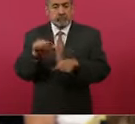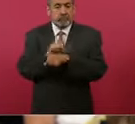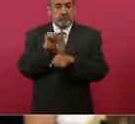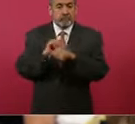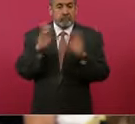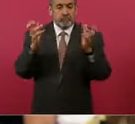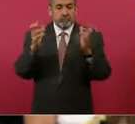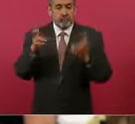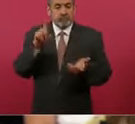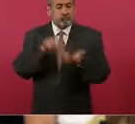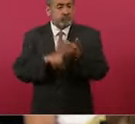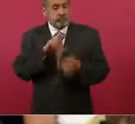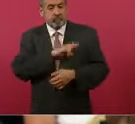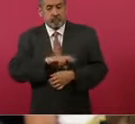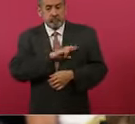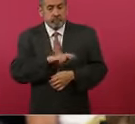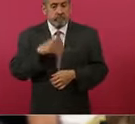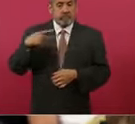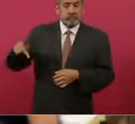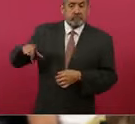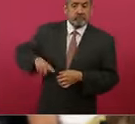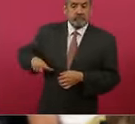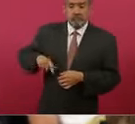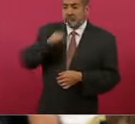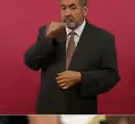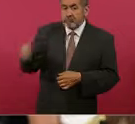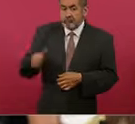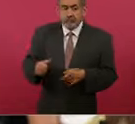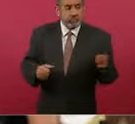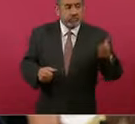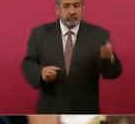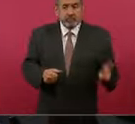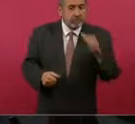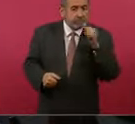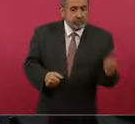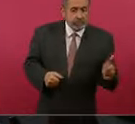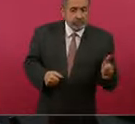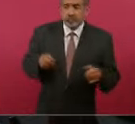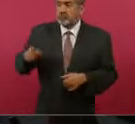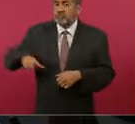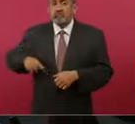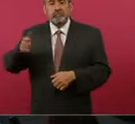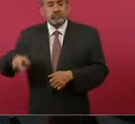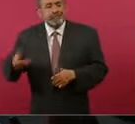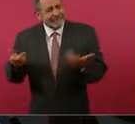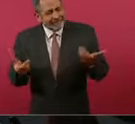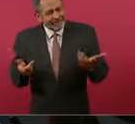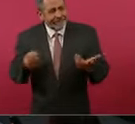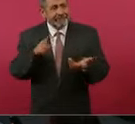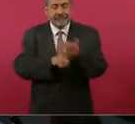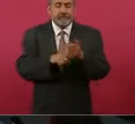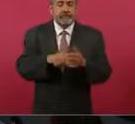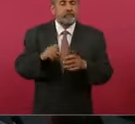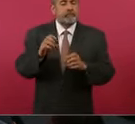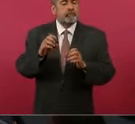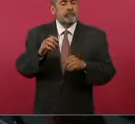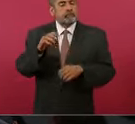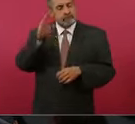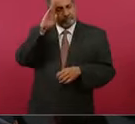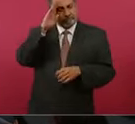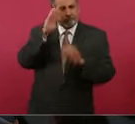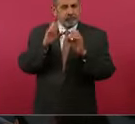que rentó y que no son propiedad del Estado. Por la corrupción de Grupo Andrade, el nuevo oficial mayor de la Policía